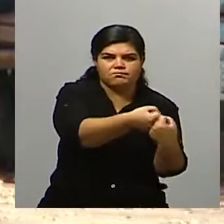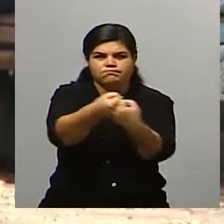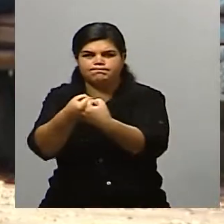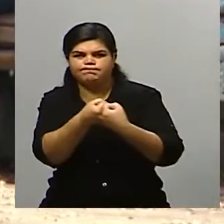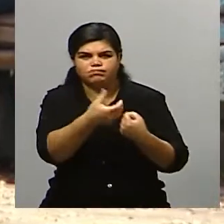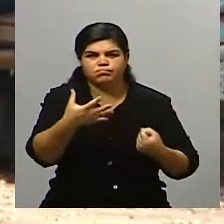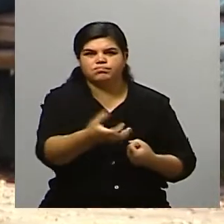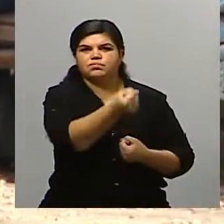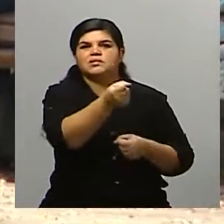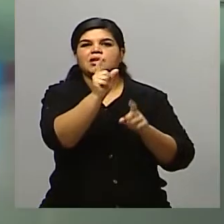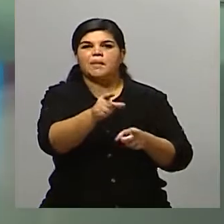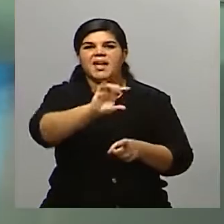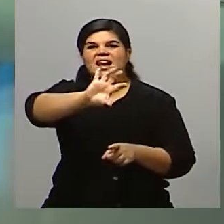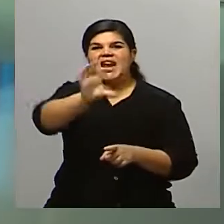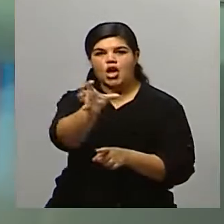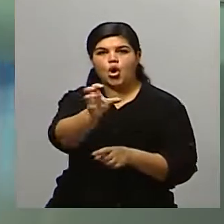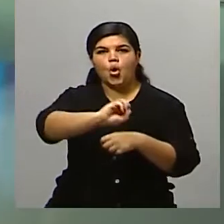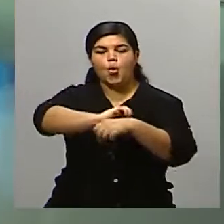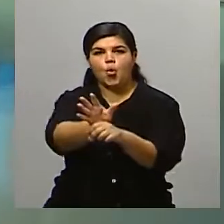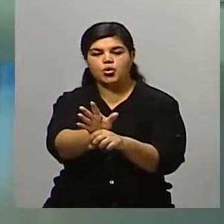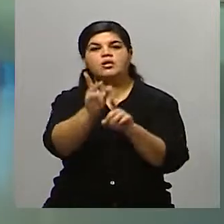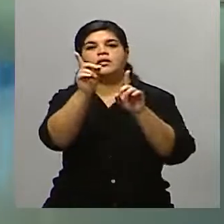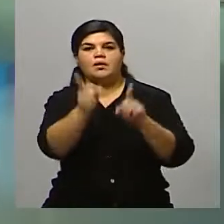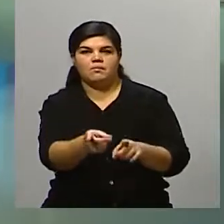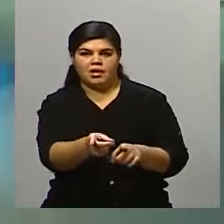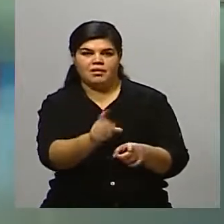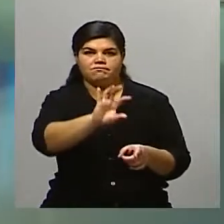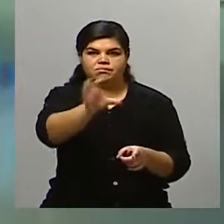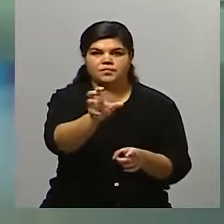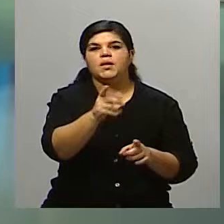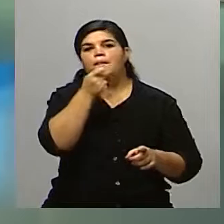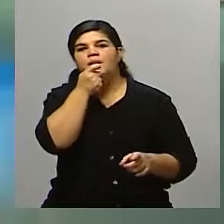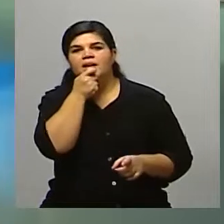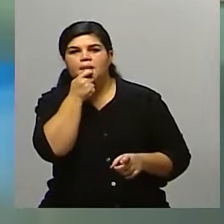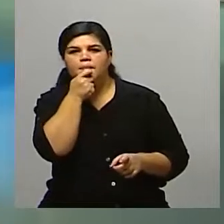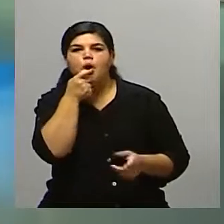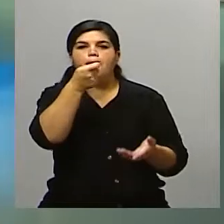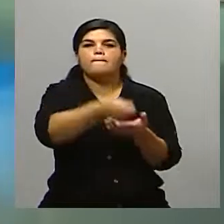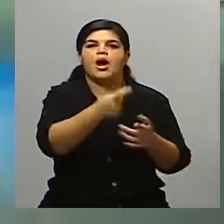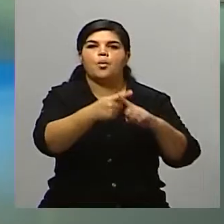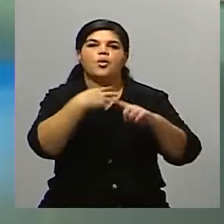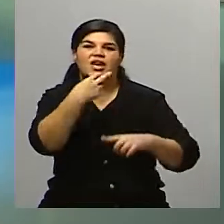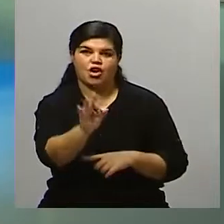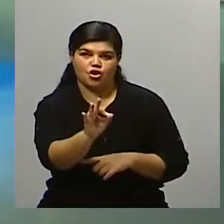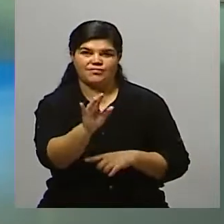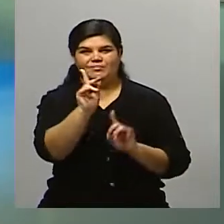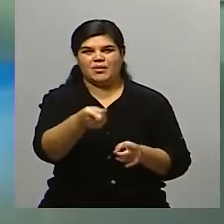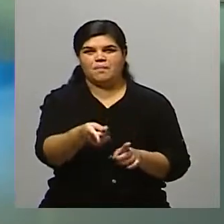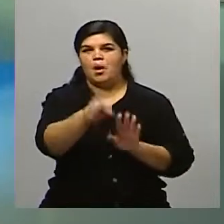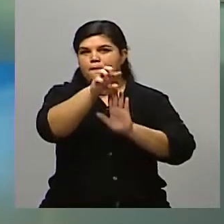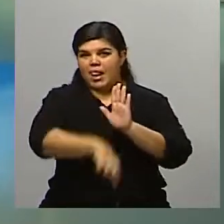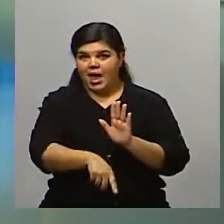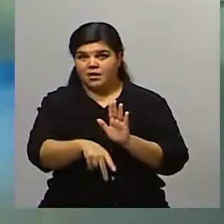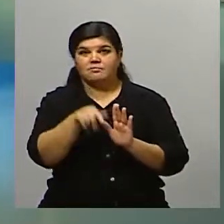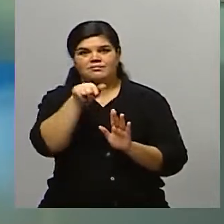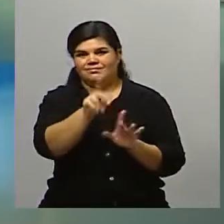han sido ejemplares, como por ejemplo la asignación universal por hijo, ¿no? Tal cual. Todas estas medidas podríamos analizarlo y